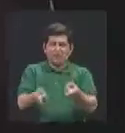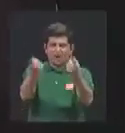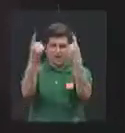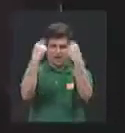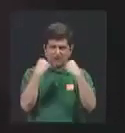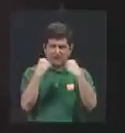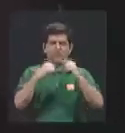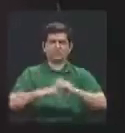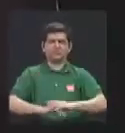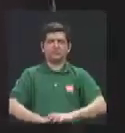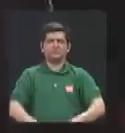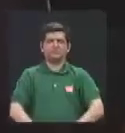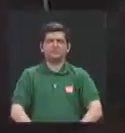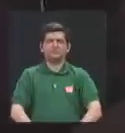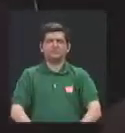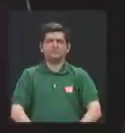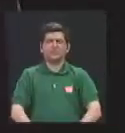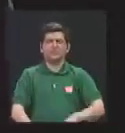Regreso.